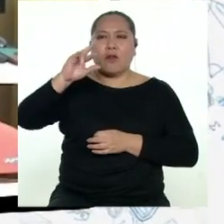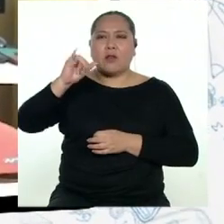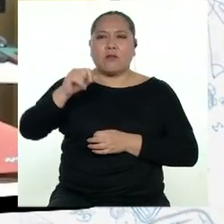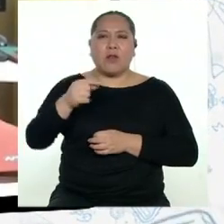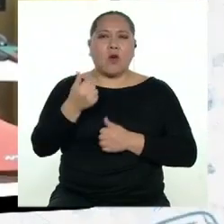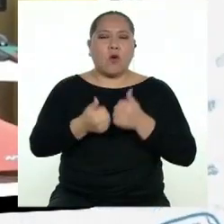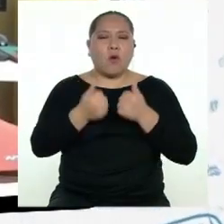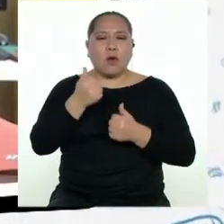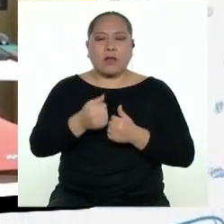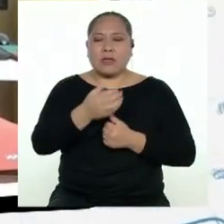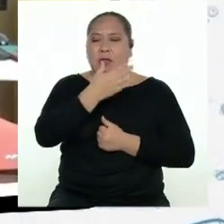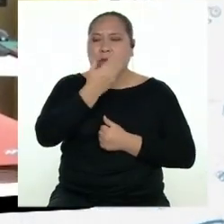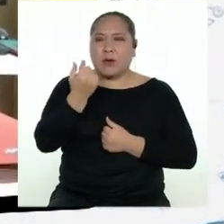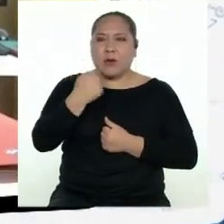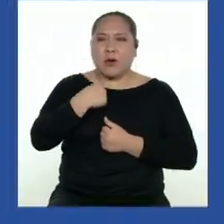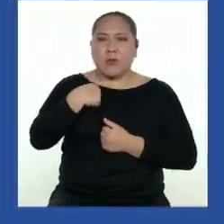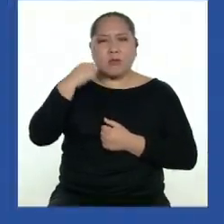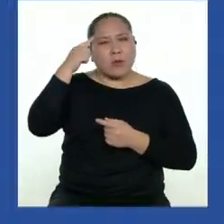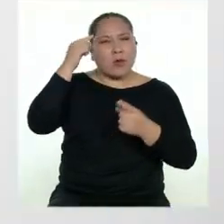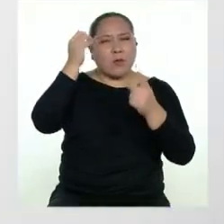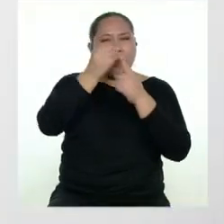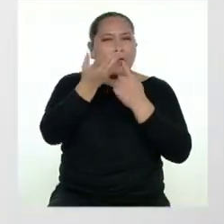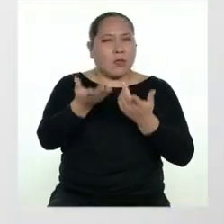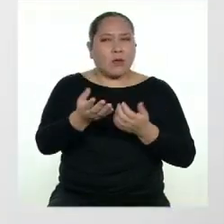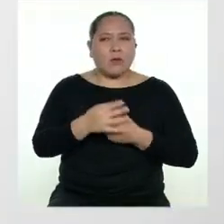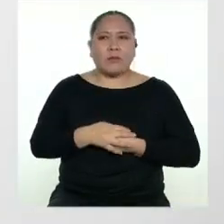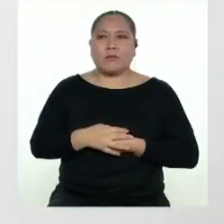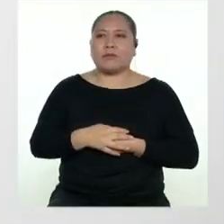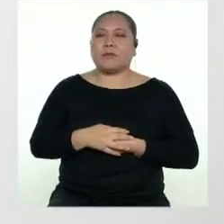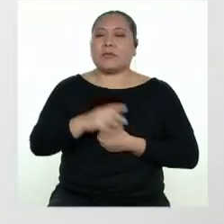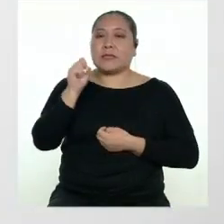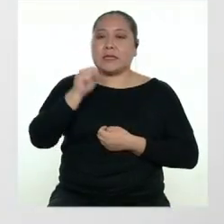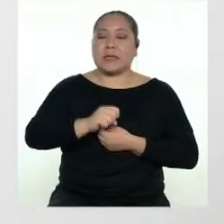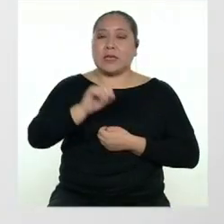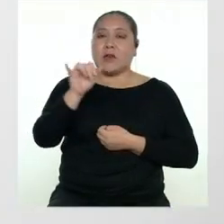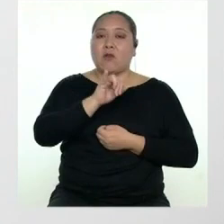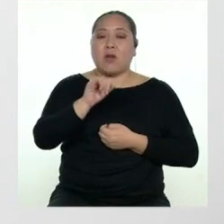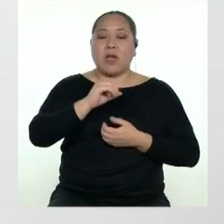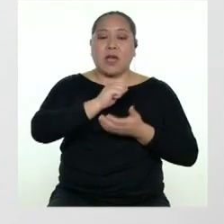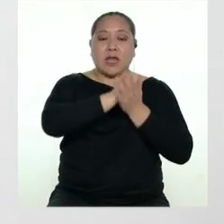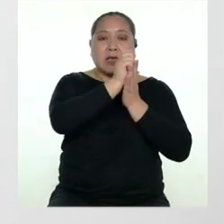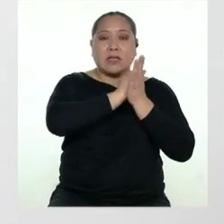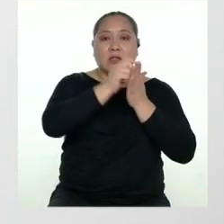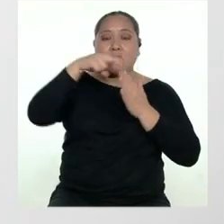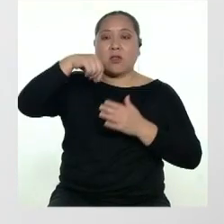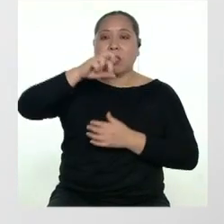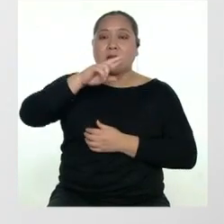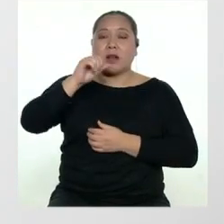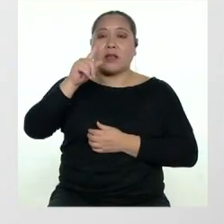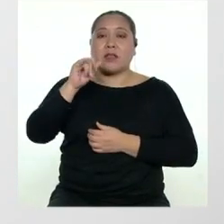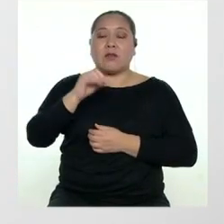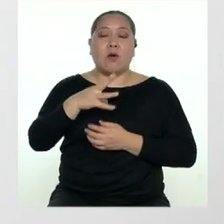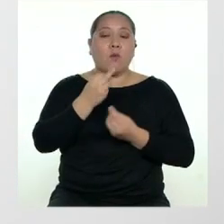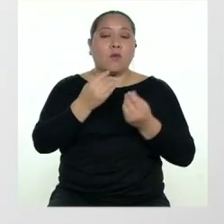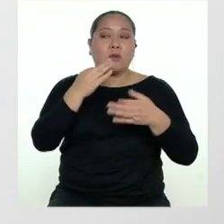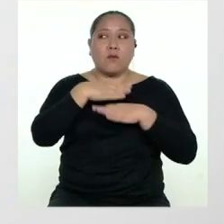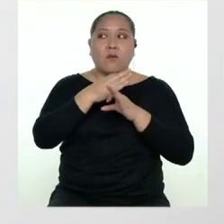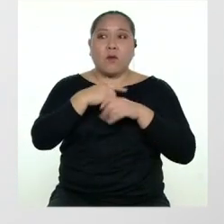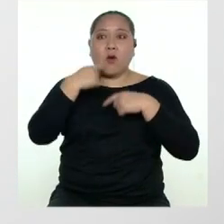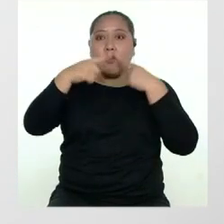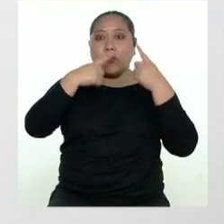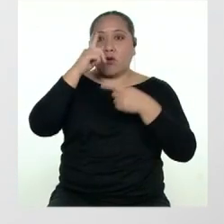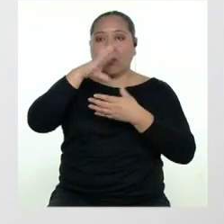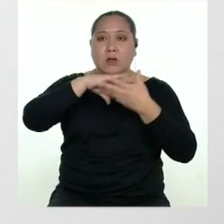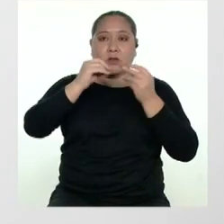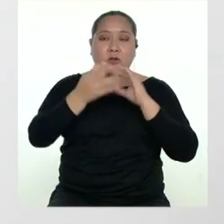adapta mejor a mi propósito? Así como en el texto narrativo, existen muchas formas de contar una historia. Por